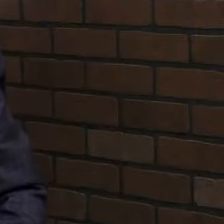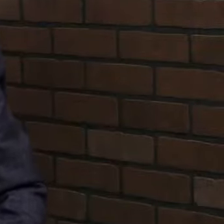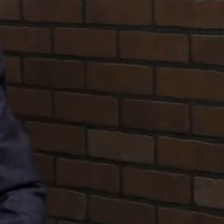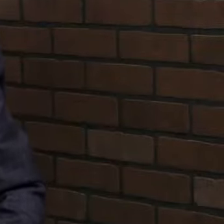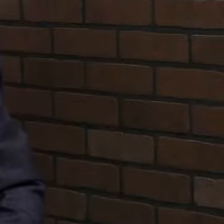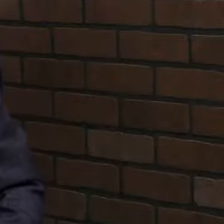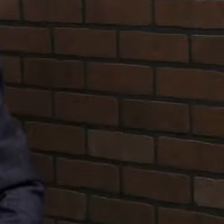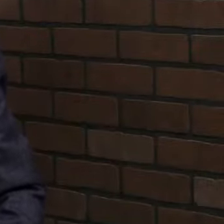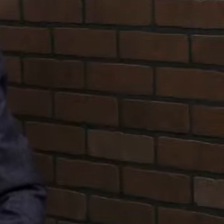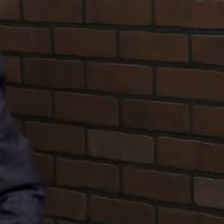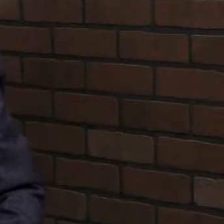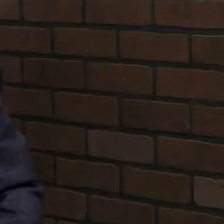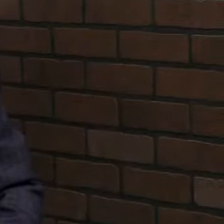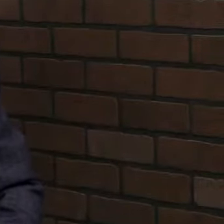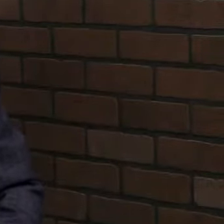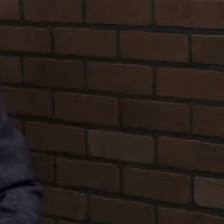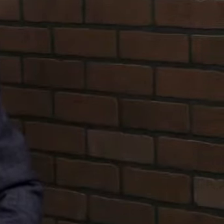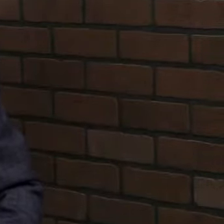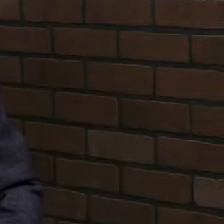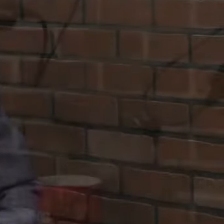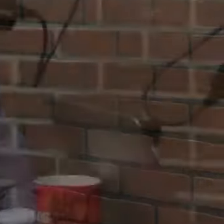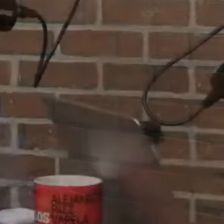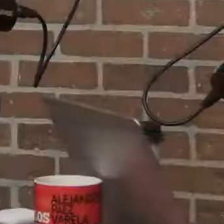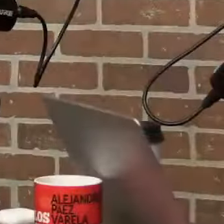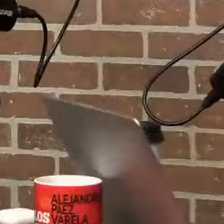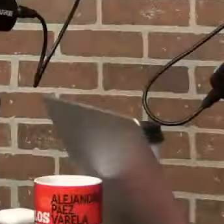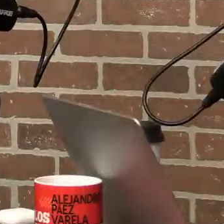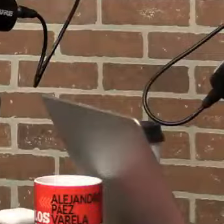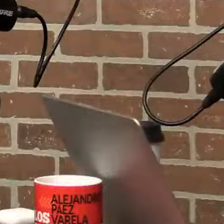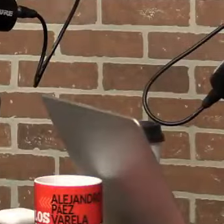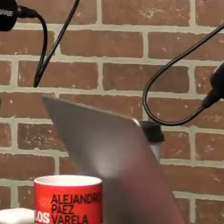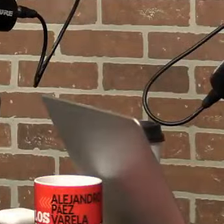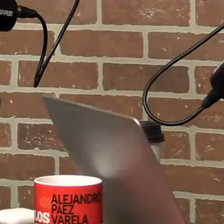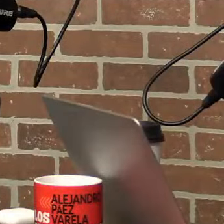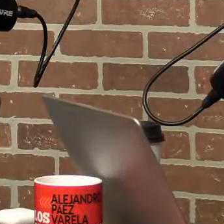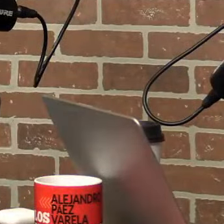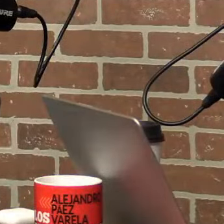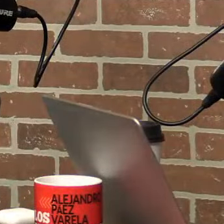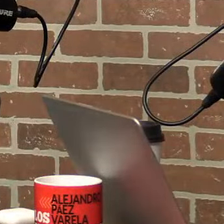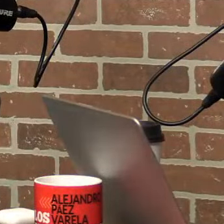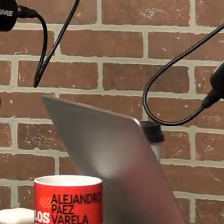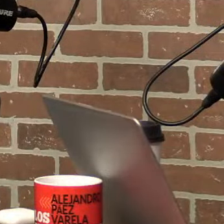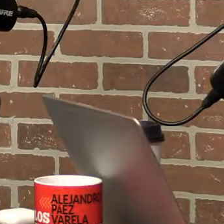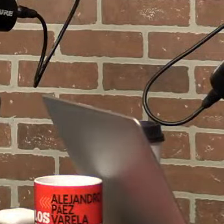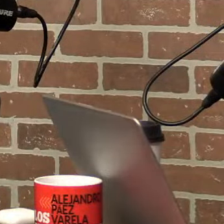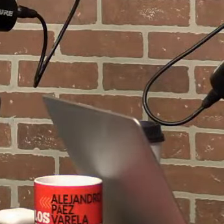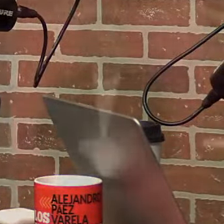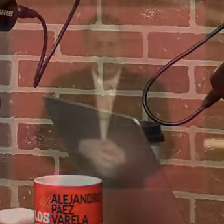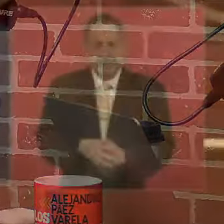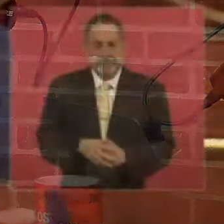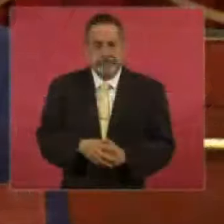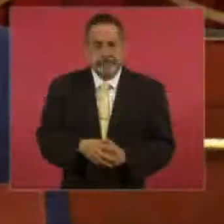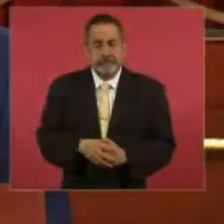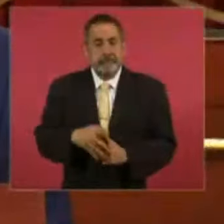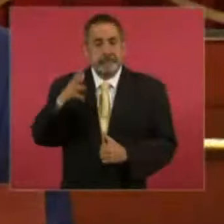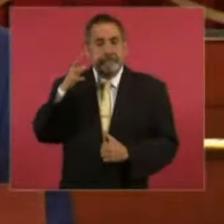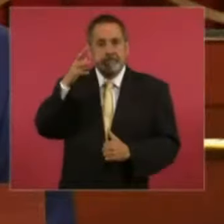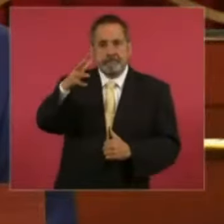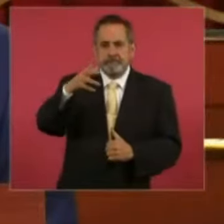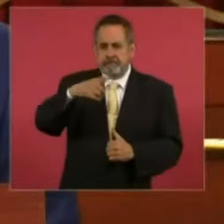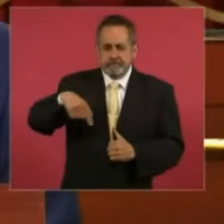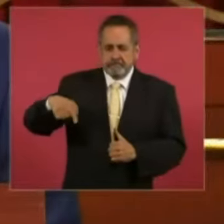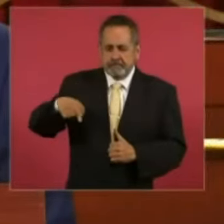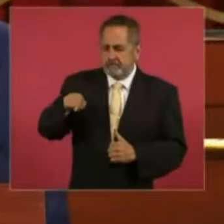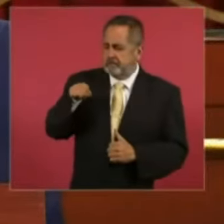digamos, del López Obradorismo. Lo cual tiene que ver con el punto 3 de otorgar becas a estudiantes de familias pobres